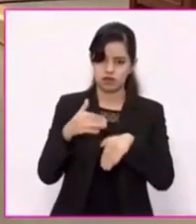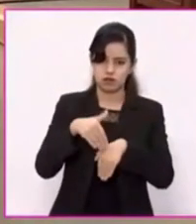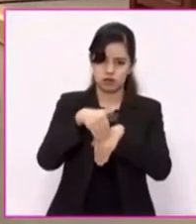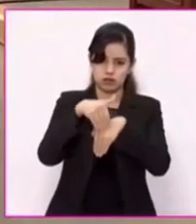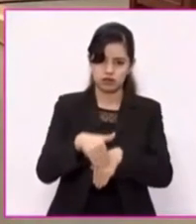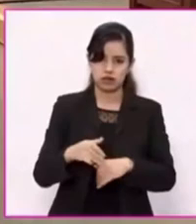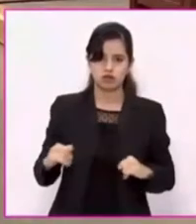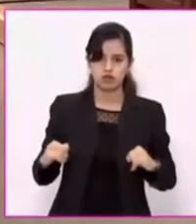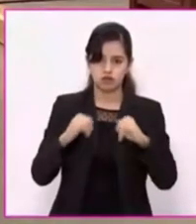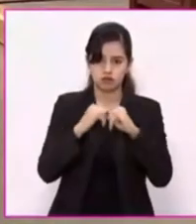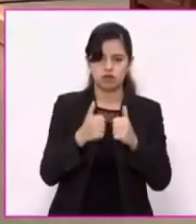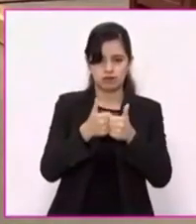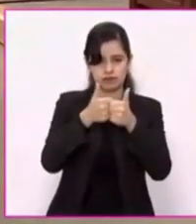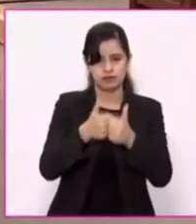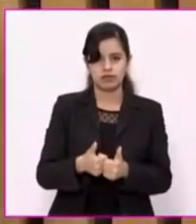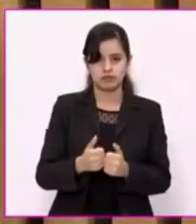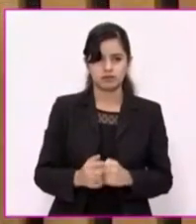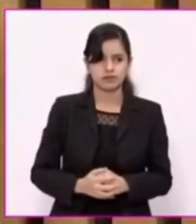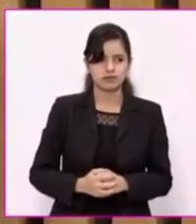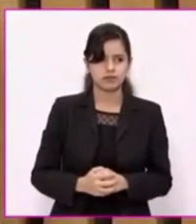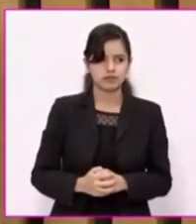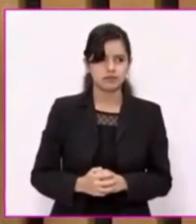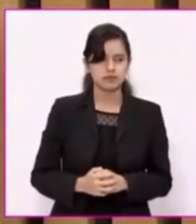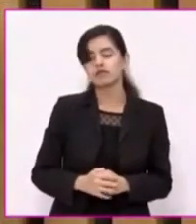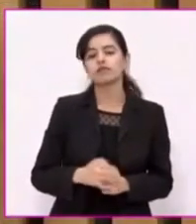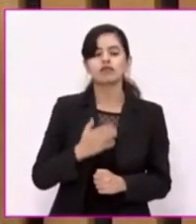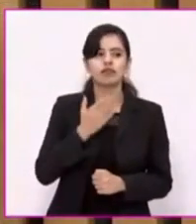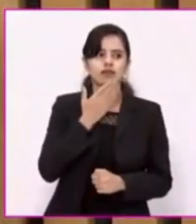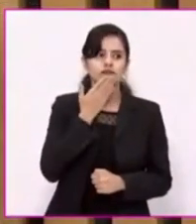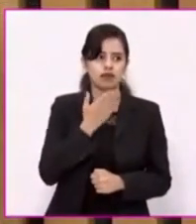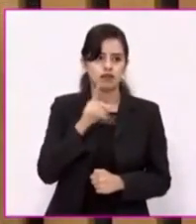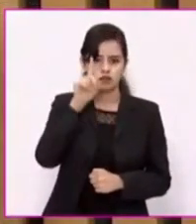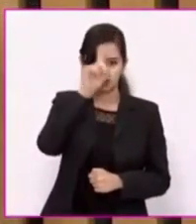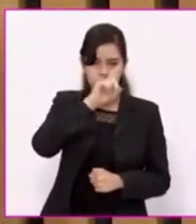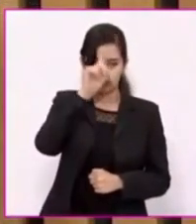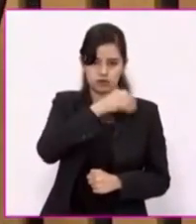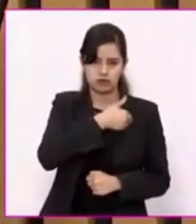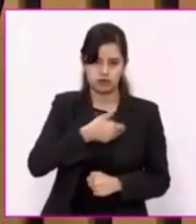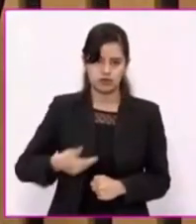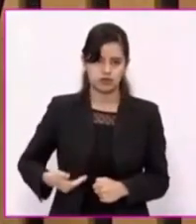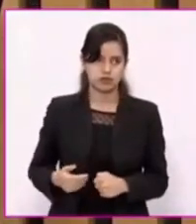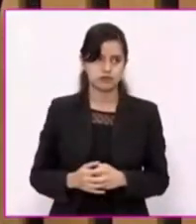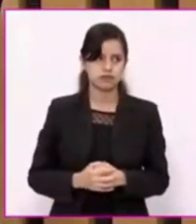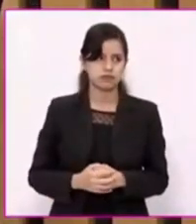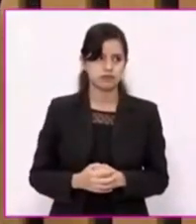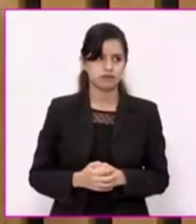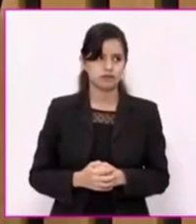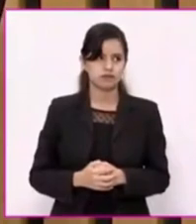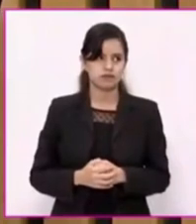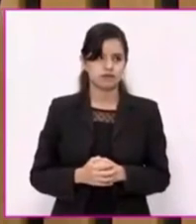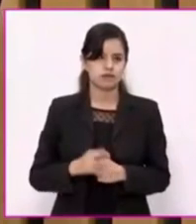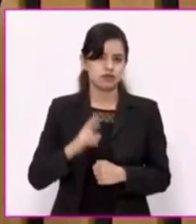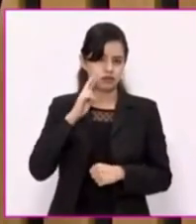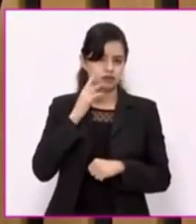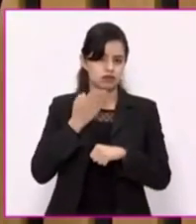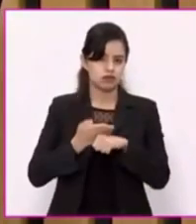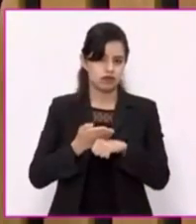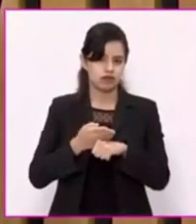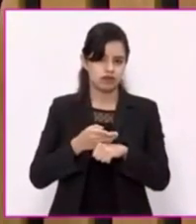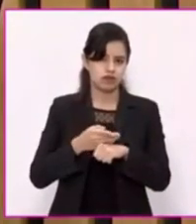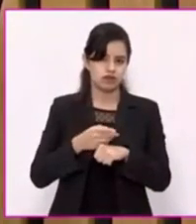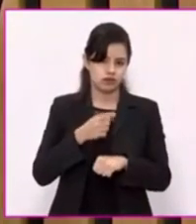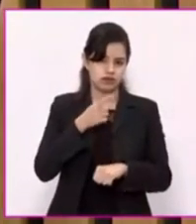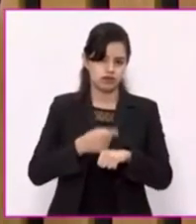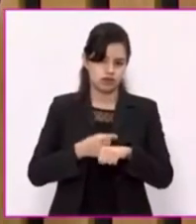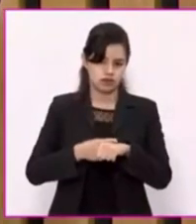instituto en el instituto. Me parece muy bien, consejero presidente, el responsable del manejo de la pandemia